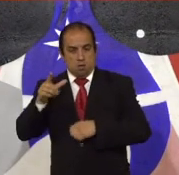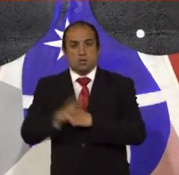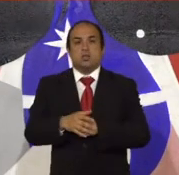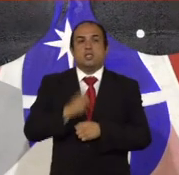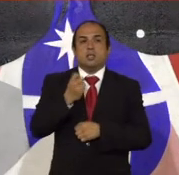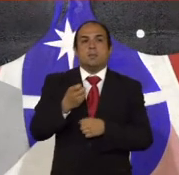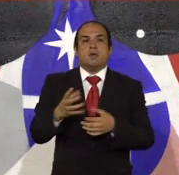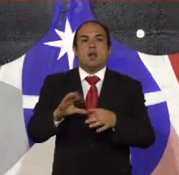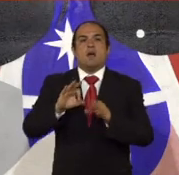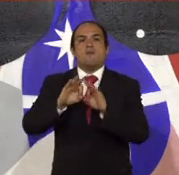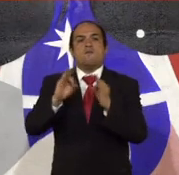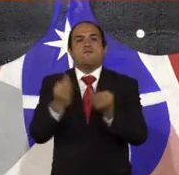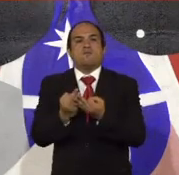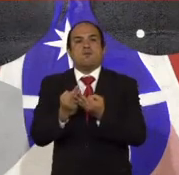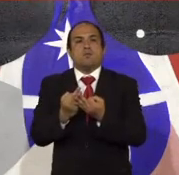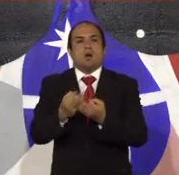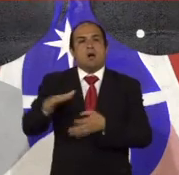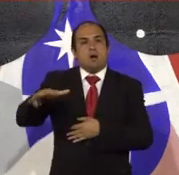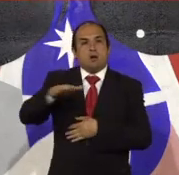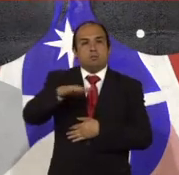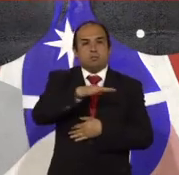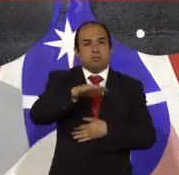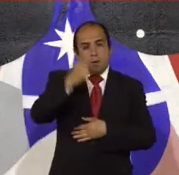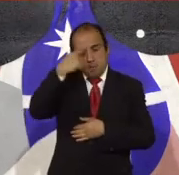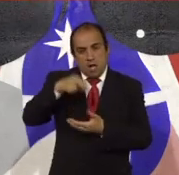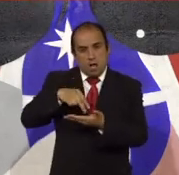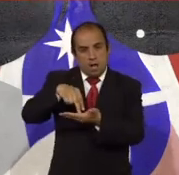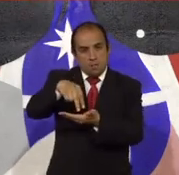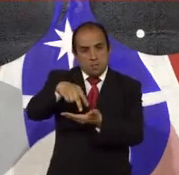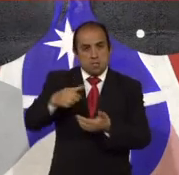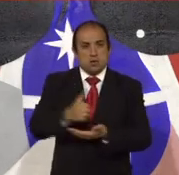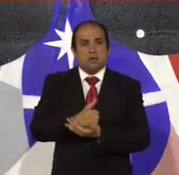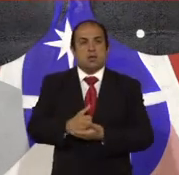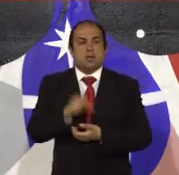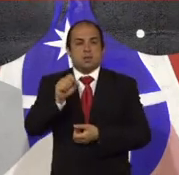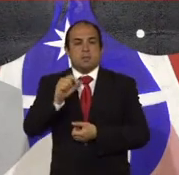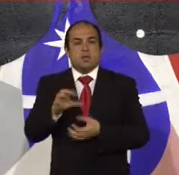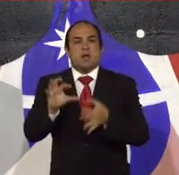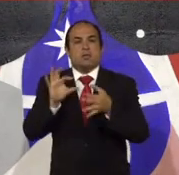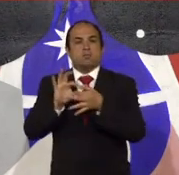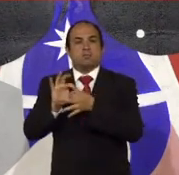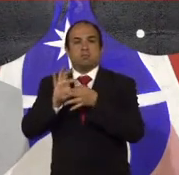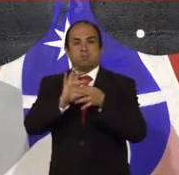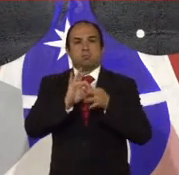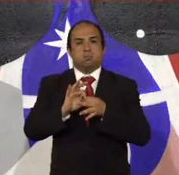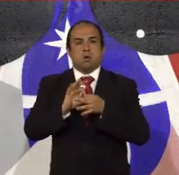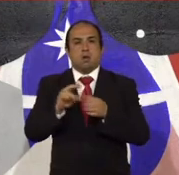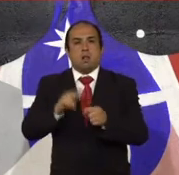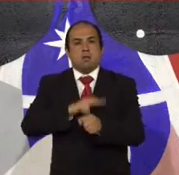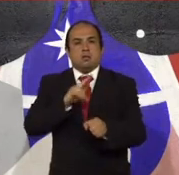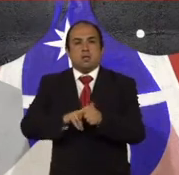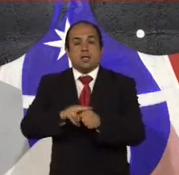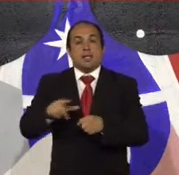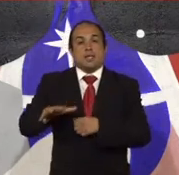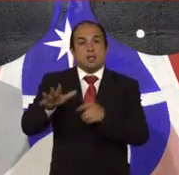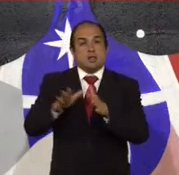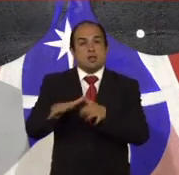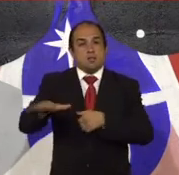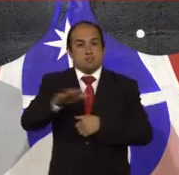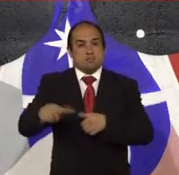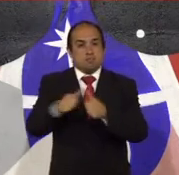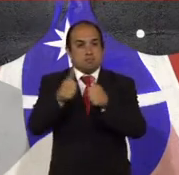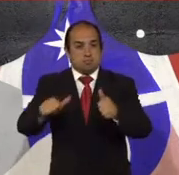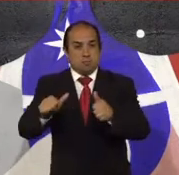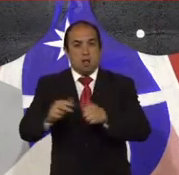este espacio para caminar y que se vuelve una vivencia tanto de interactuar con la naturaleza como con el espacio artístico.